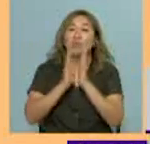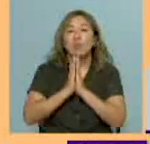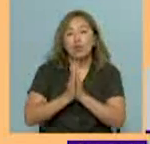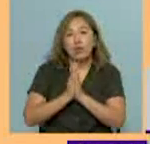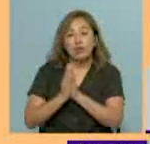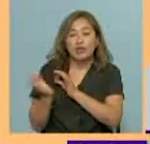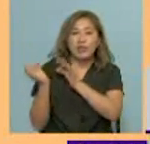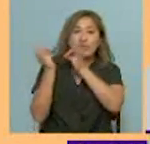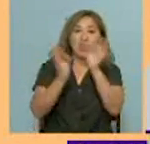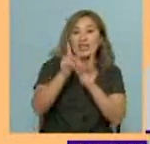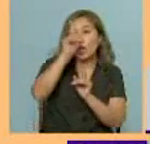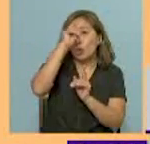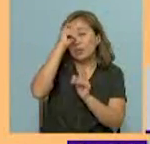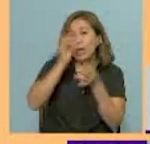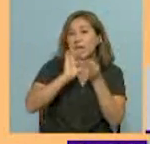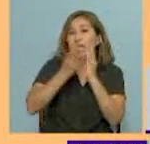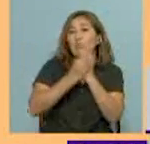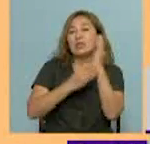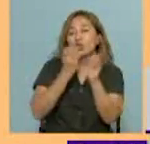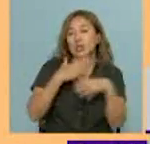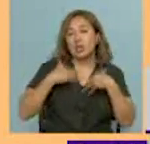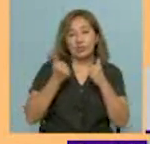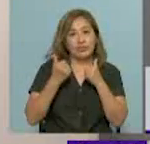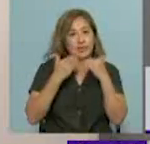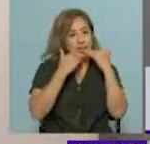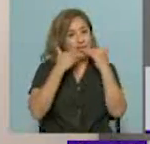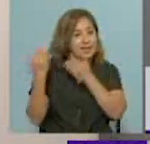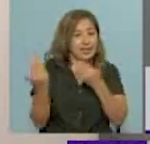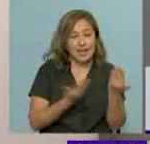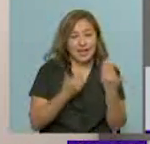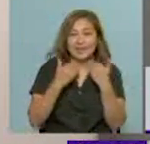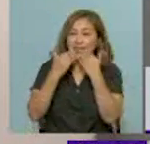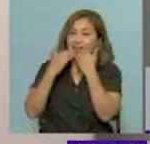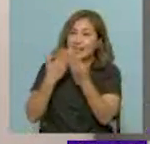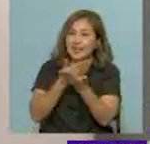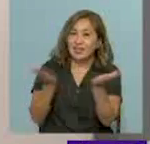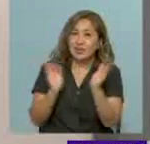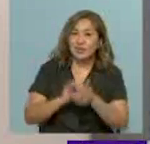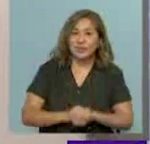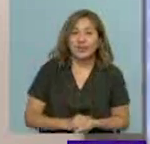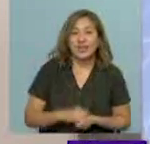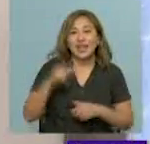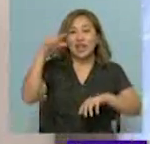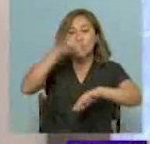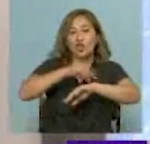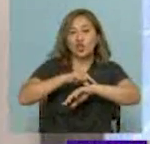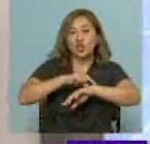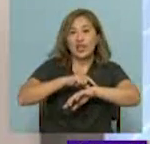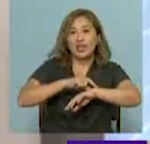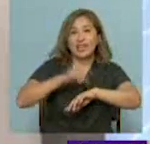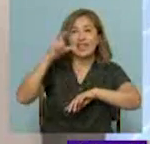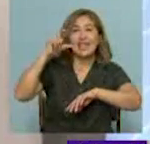favor que se acerque a los vacunatorios del ministerio de salud gracias una vez más por estar con nosotros gracias a usted la doctora verónica